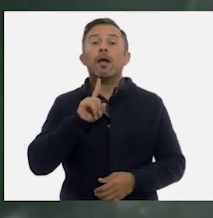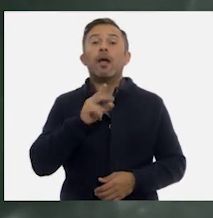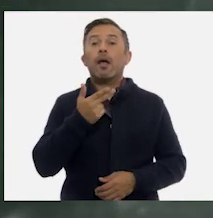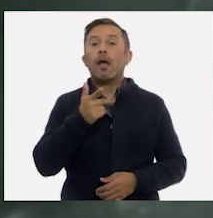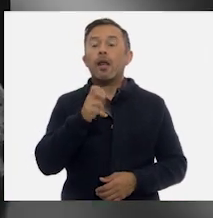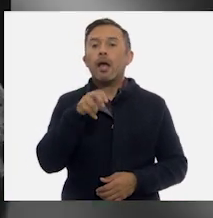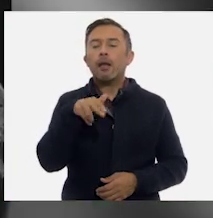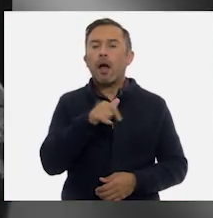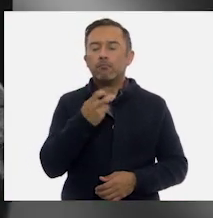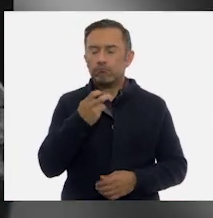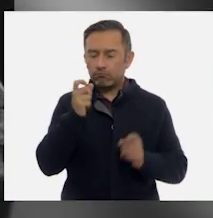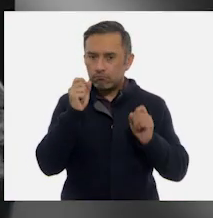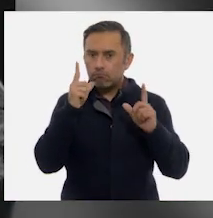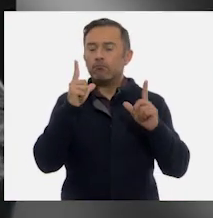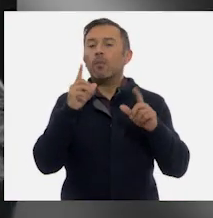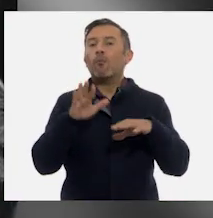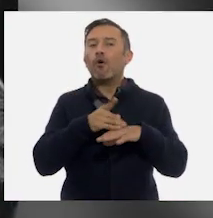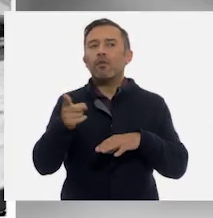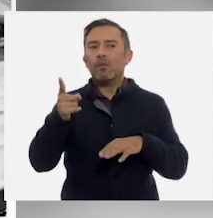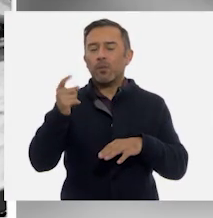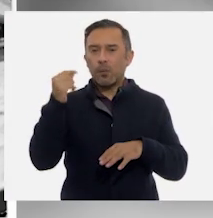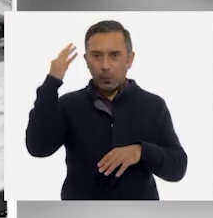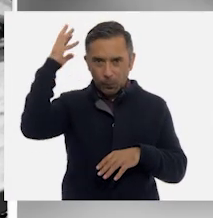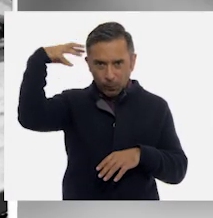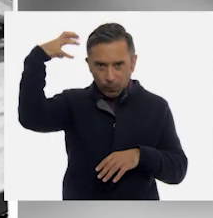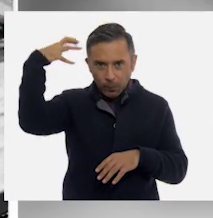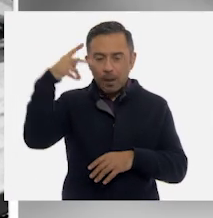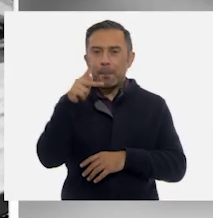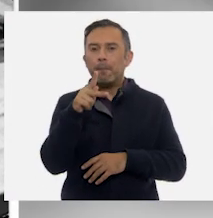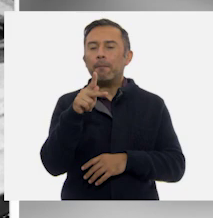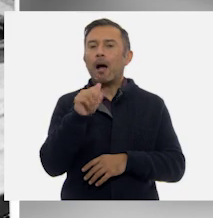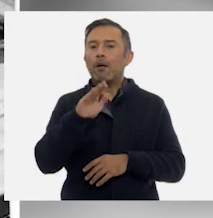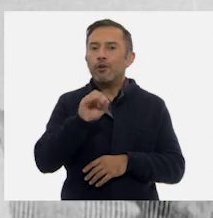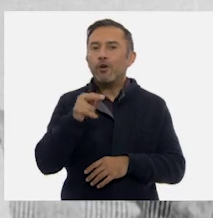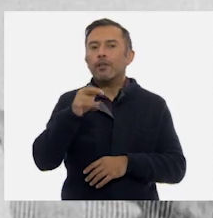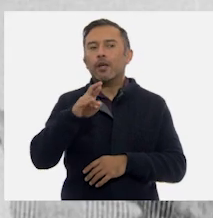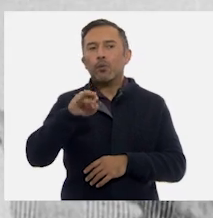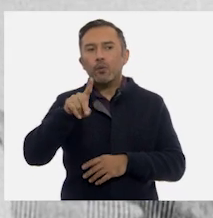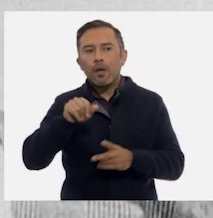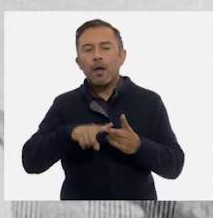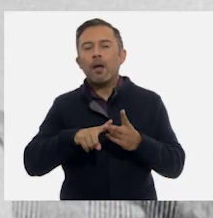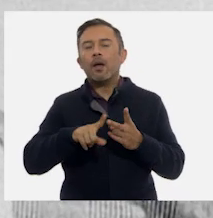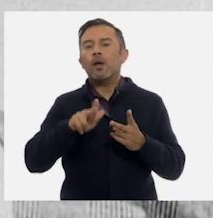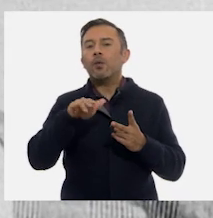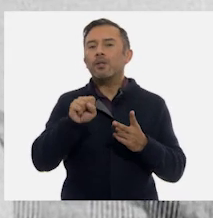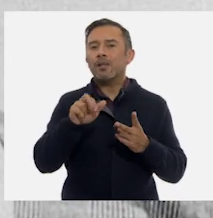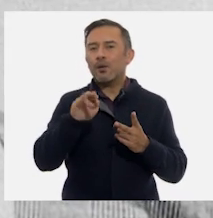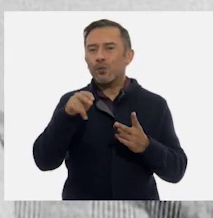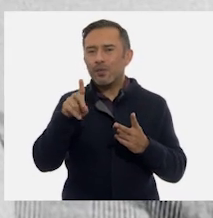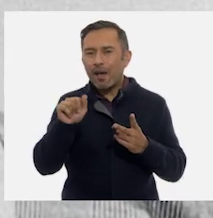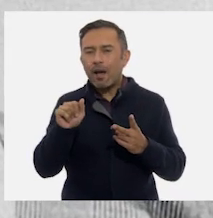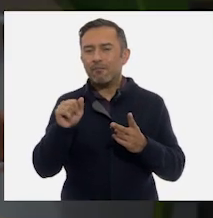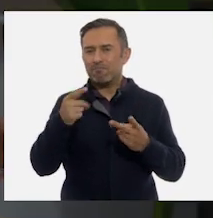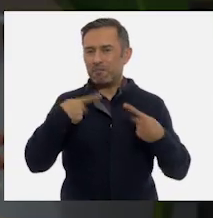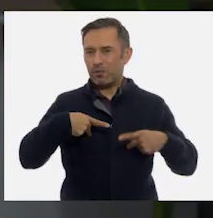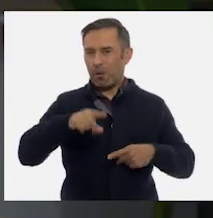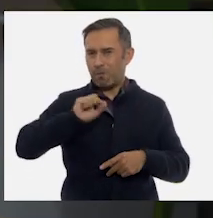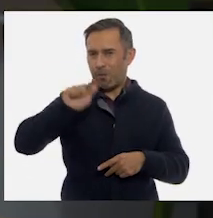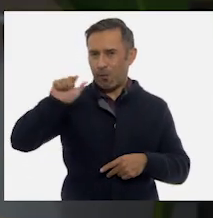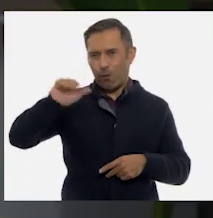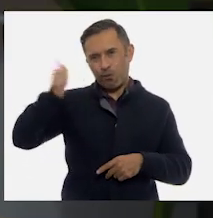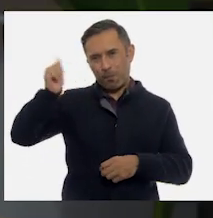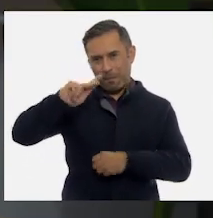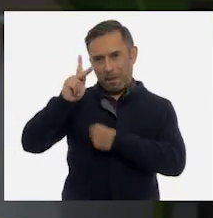porque conoció desde Pablo Neruda, Alejo Carpentier, con Luis Cernuda, en cuanto a, digamos, extranjeros